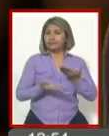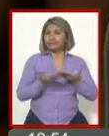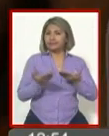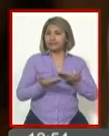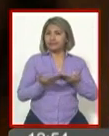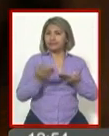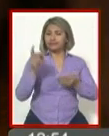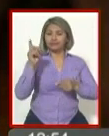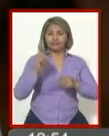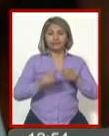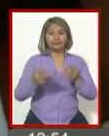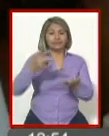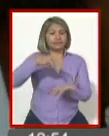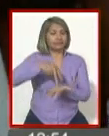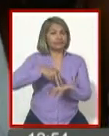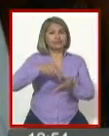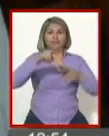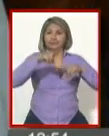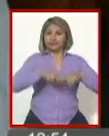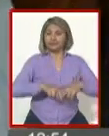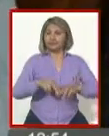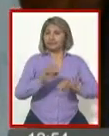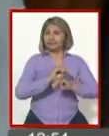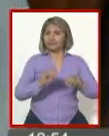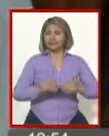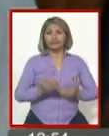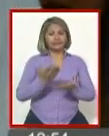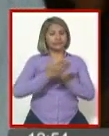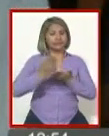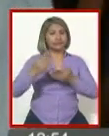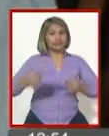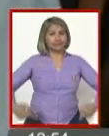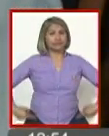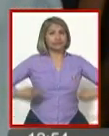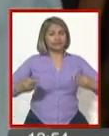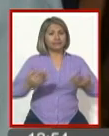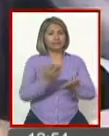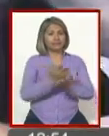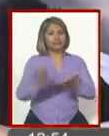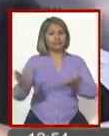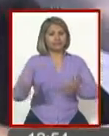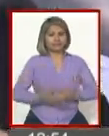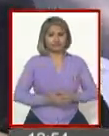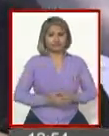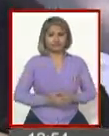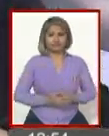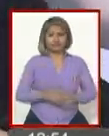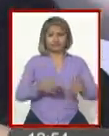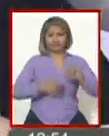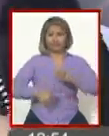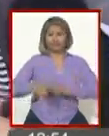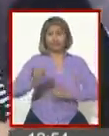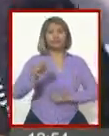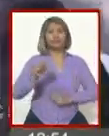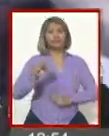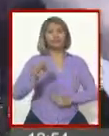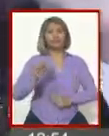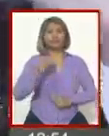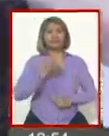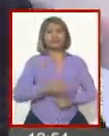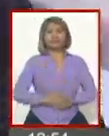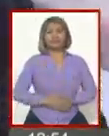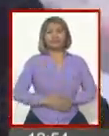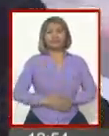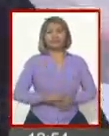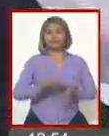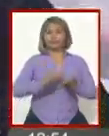la cosa es que él no puede ni pararse, no puede ni sentarse y todavía lo botaron en silla de ruedas a un lado. Señora, aquí está Casosa. Usted cuando se